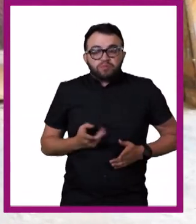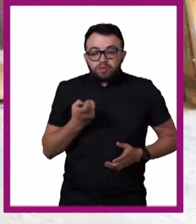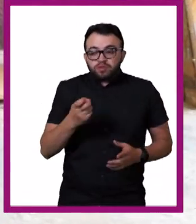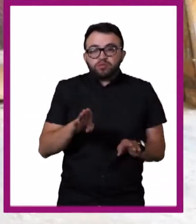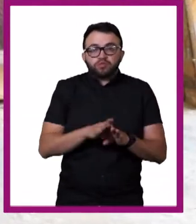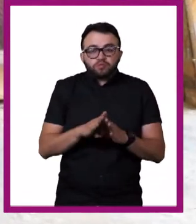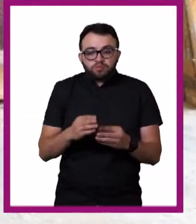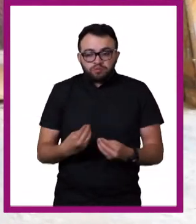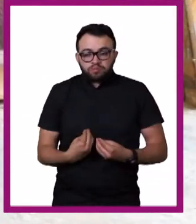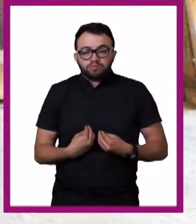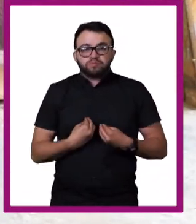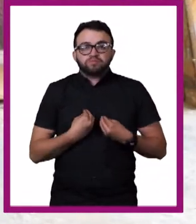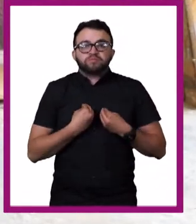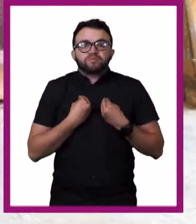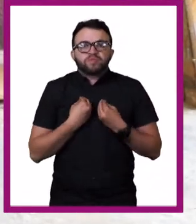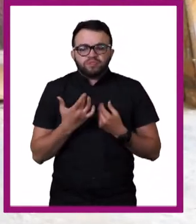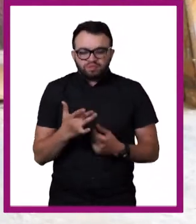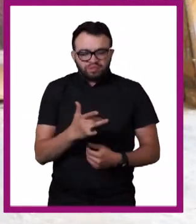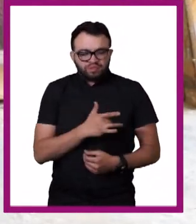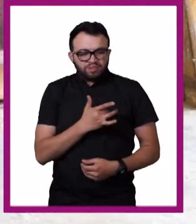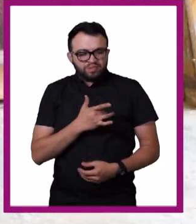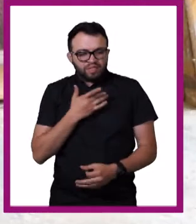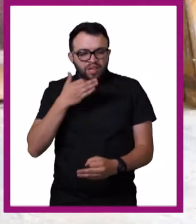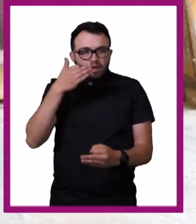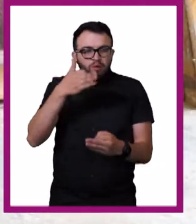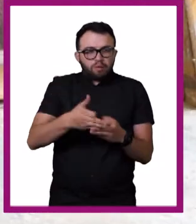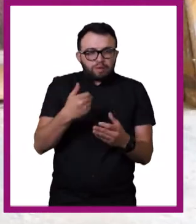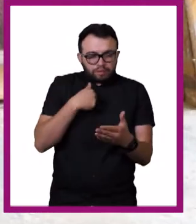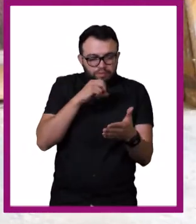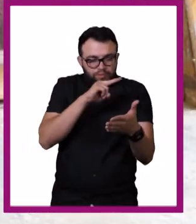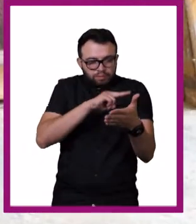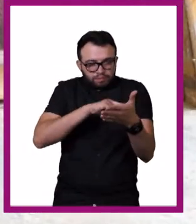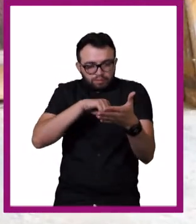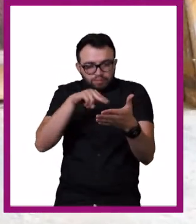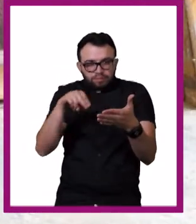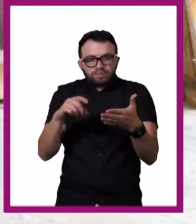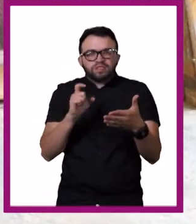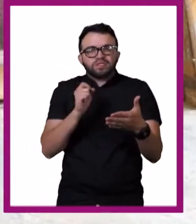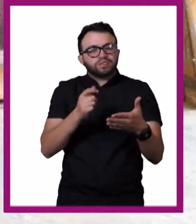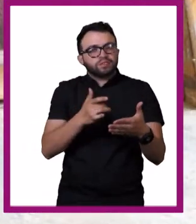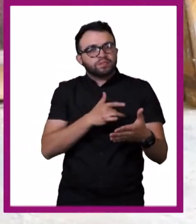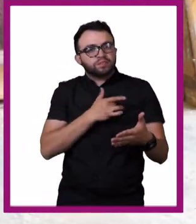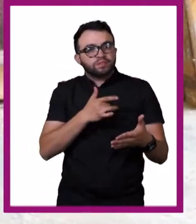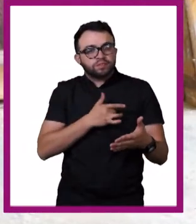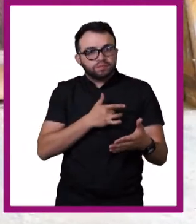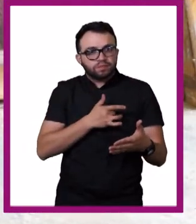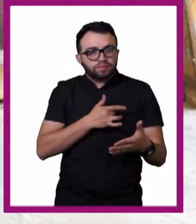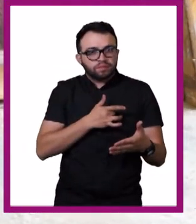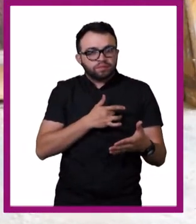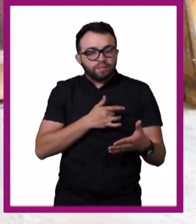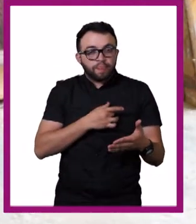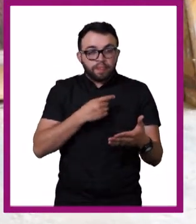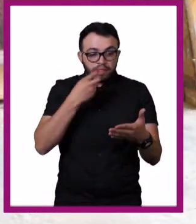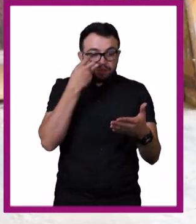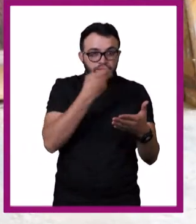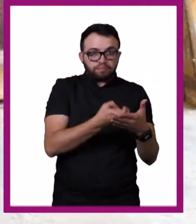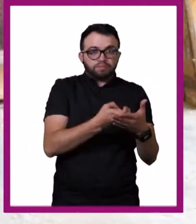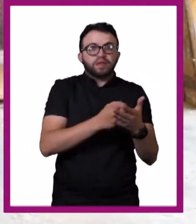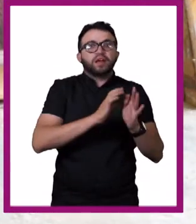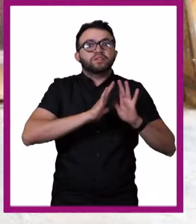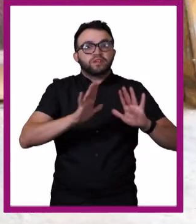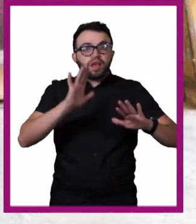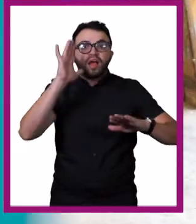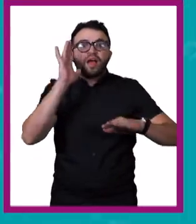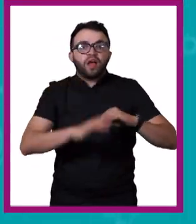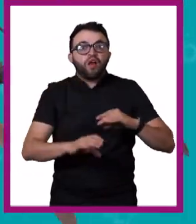vivencia del momento. Algo que sucede en ese preciso momento, uno dice, este cuadro ya